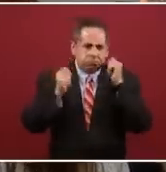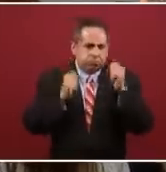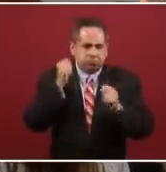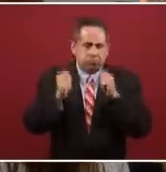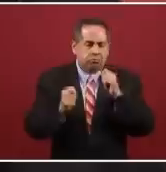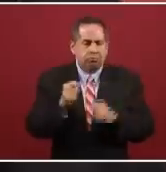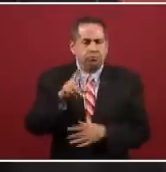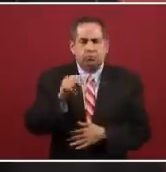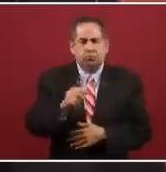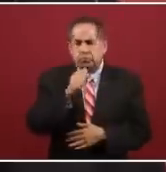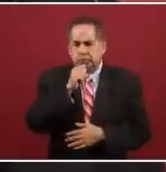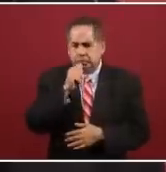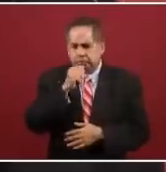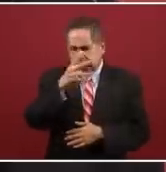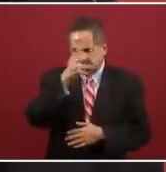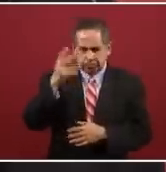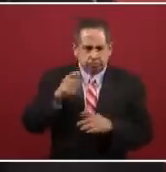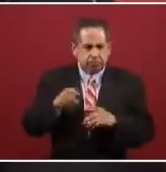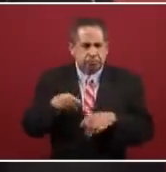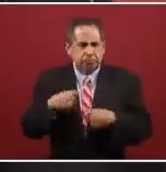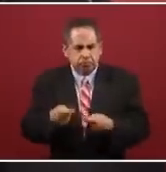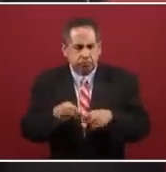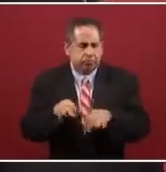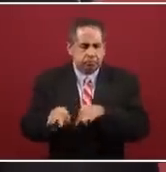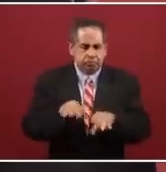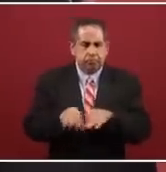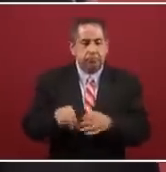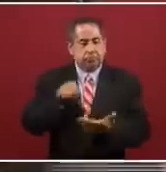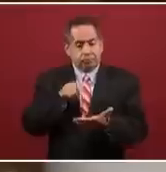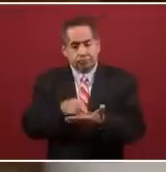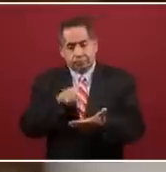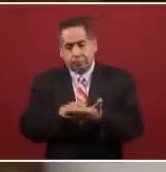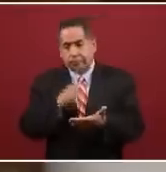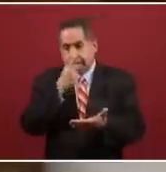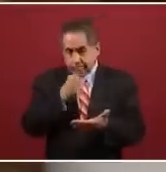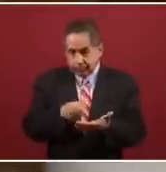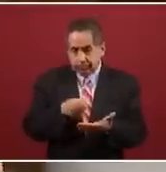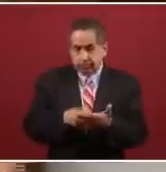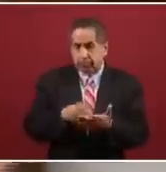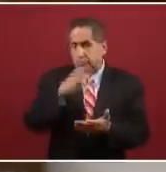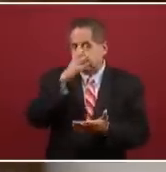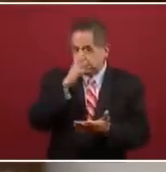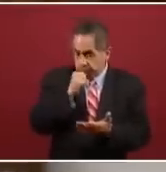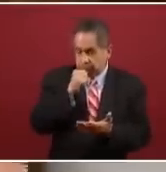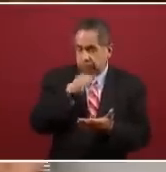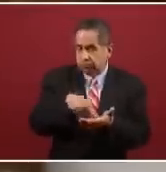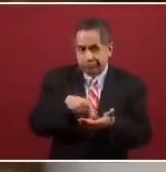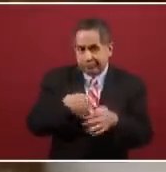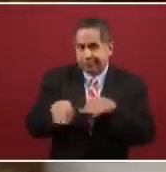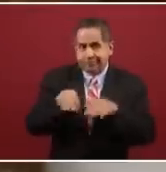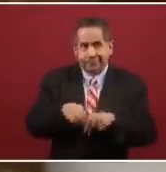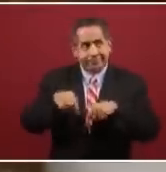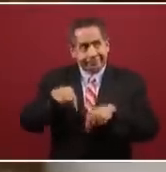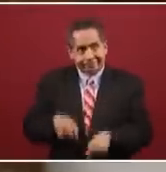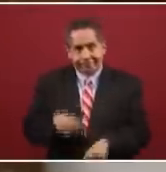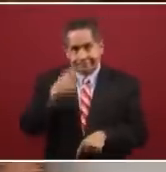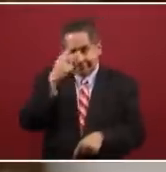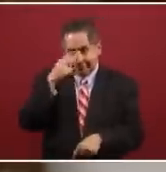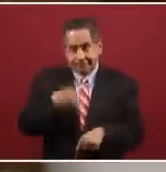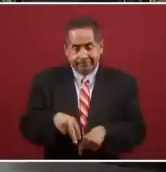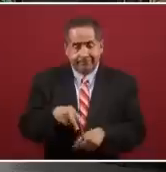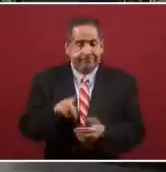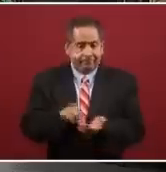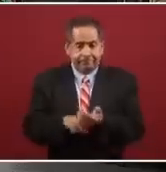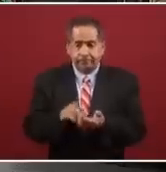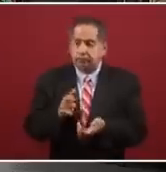visas de trabajo. Y en esas visas dicen específicamente que no pueden hacer trabajos,